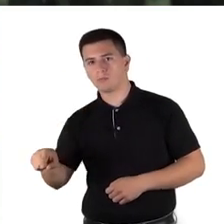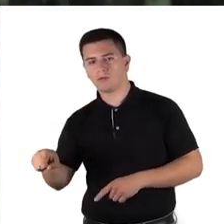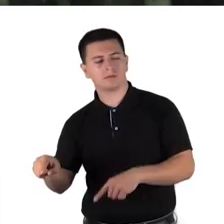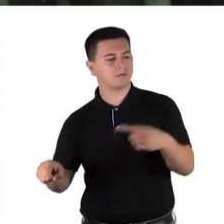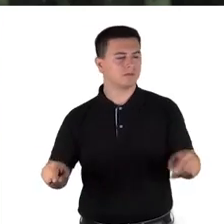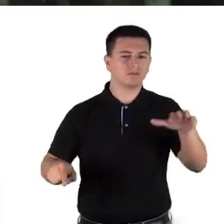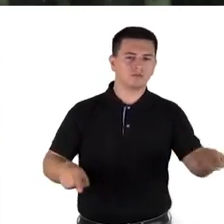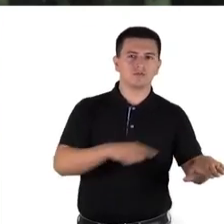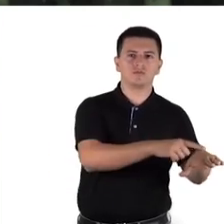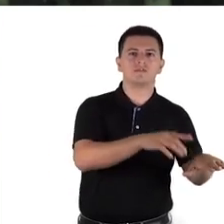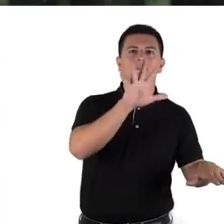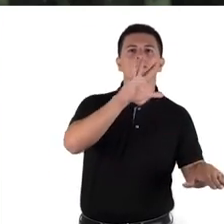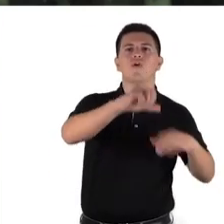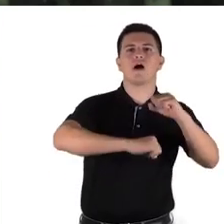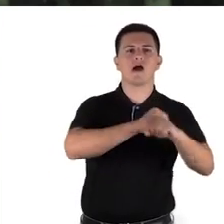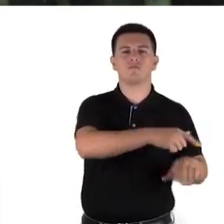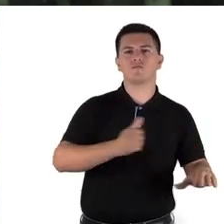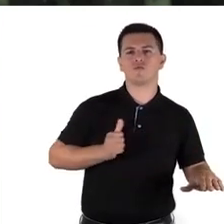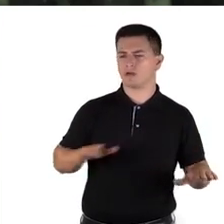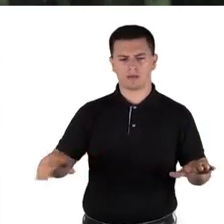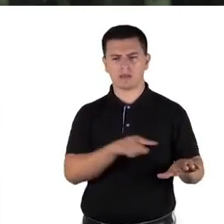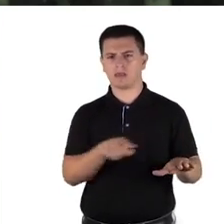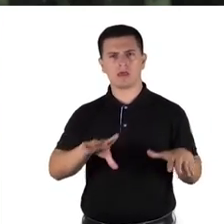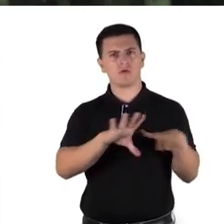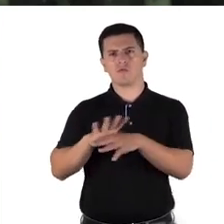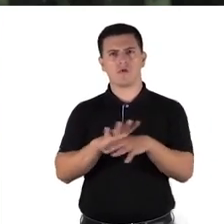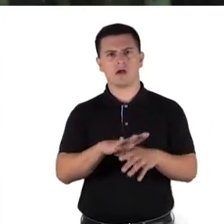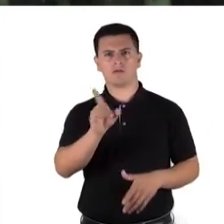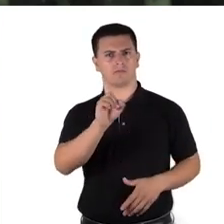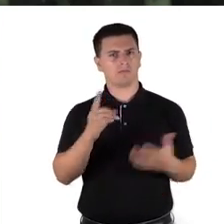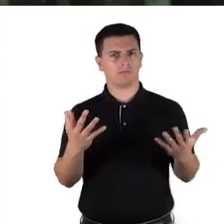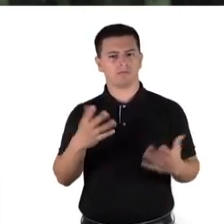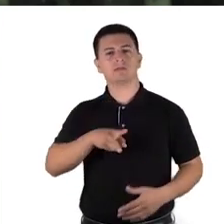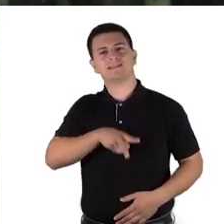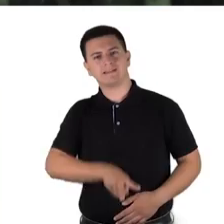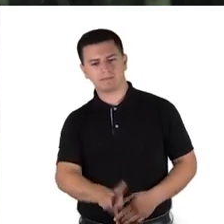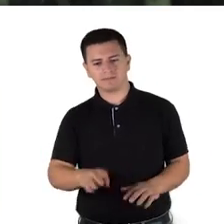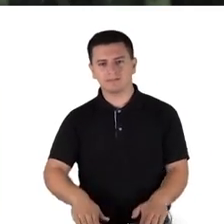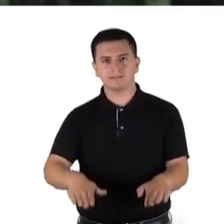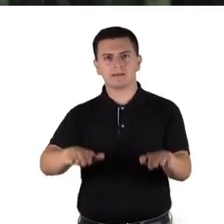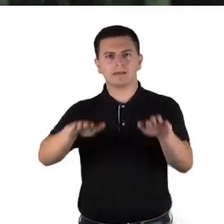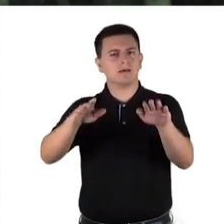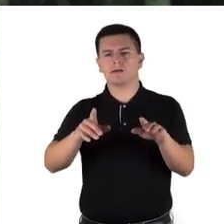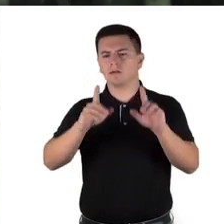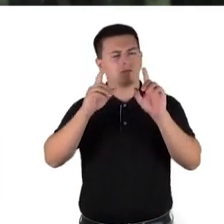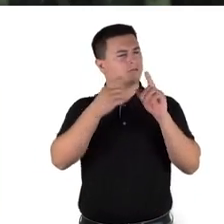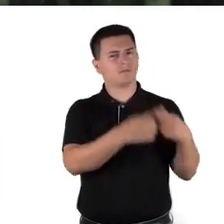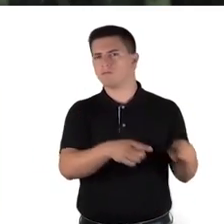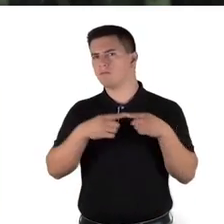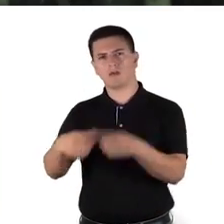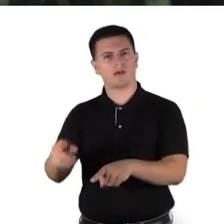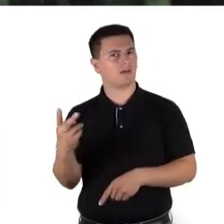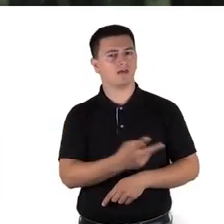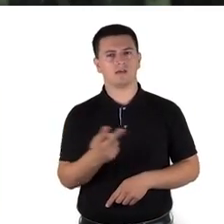de 5 años nunca va a ser igual a una niña de 5 años, aunque hayan nacido en el mismo día, quizás. Y ahí vemos mucho como incluso los gemelos,